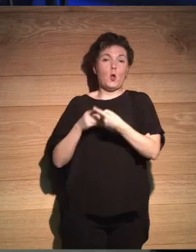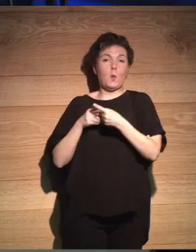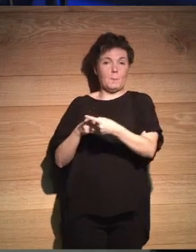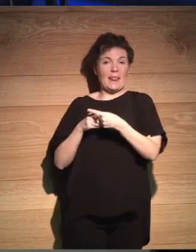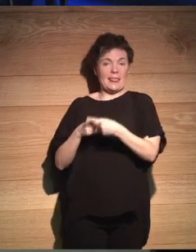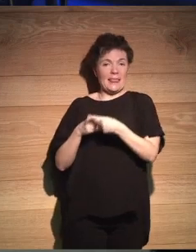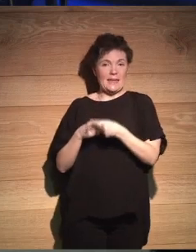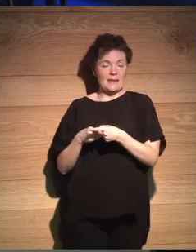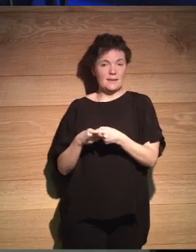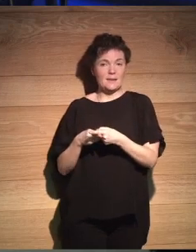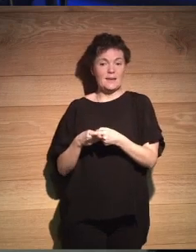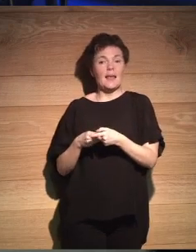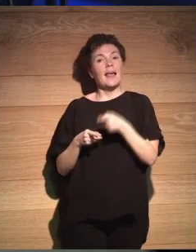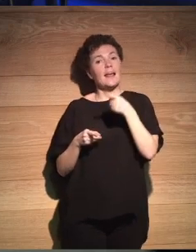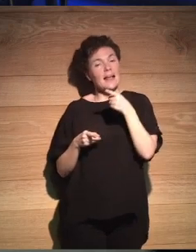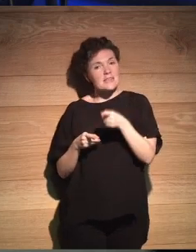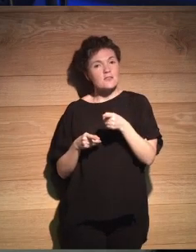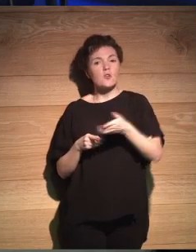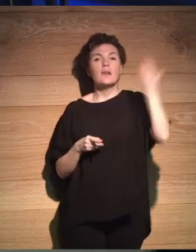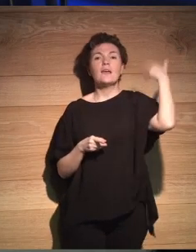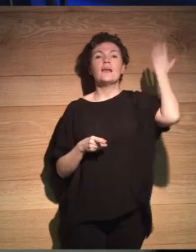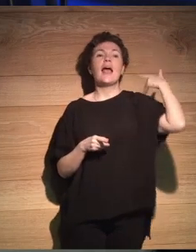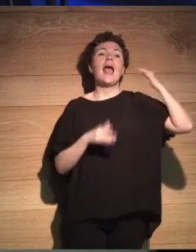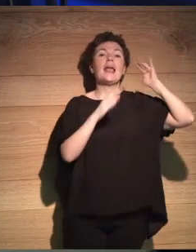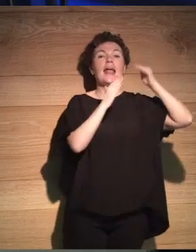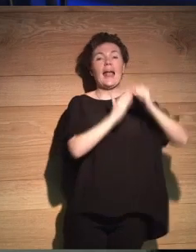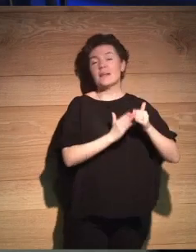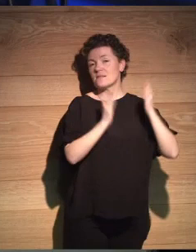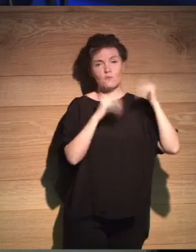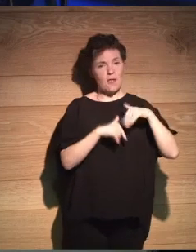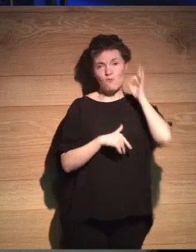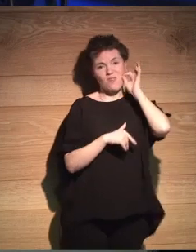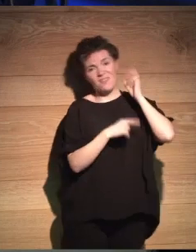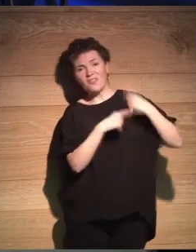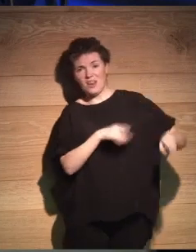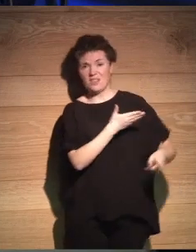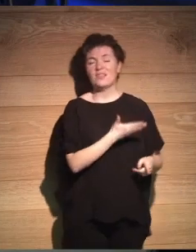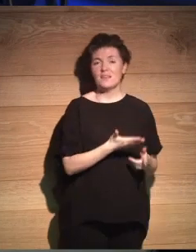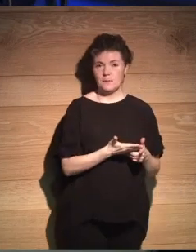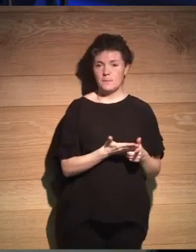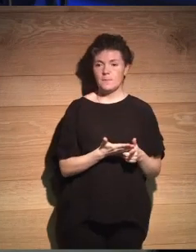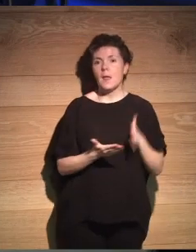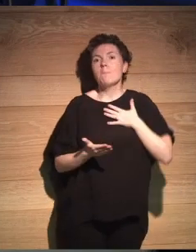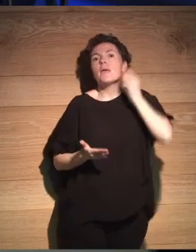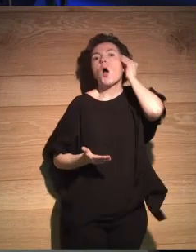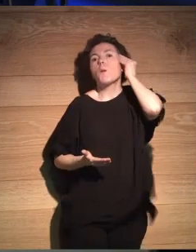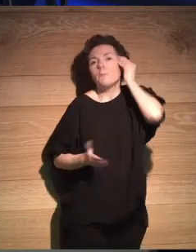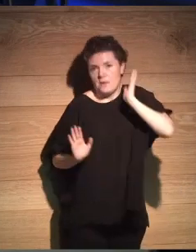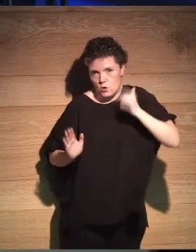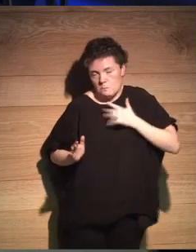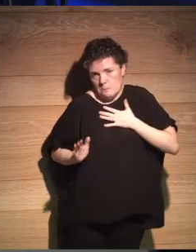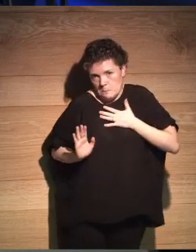Y eso no es lo que él tenía en su casa, ¿no? Yo creo que, bueno, es mi opinión, yo